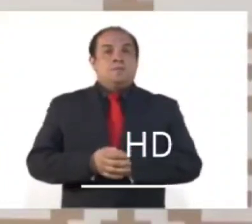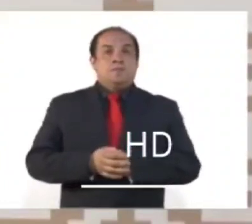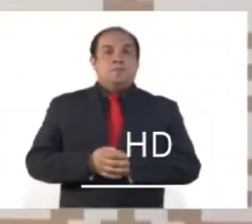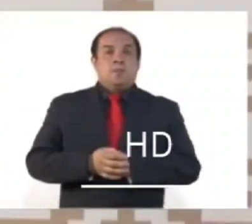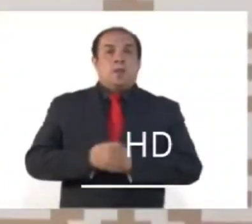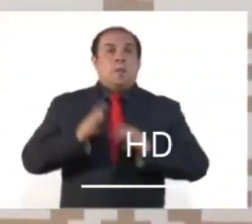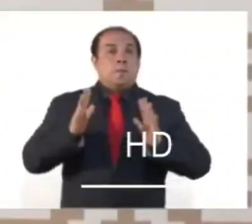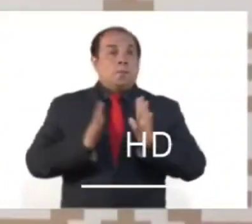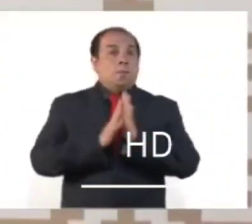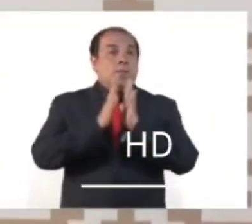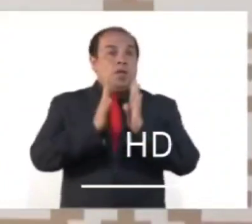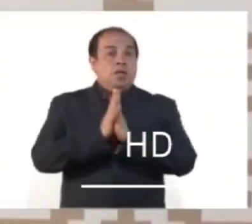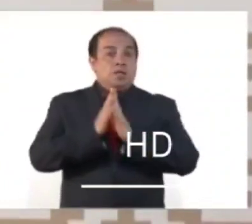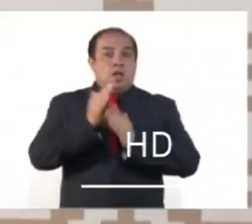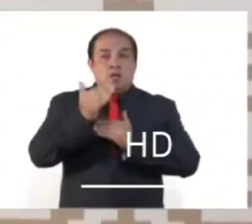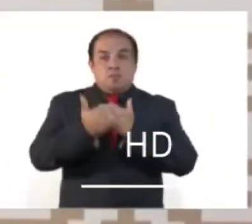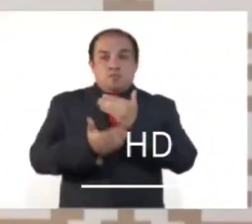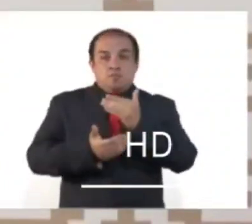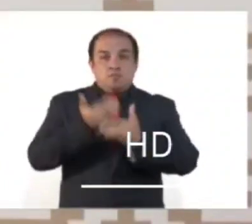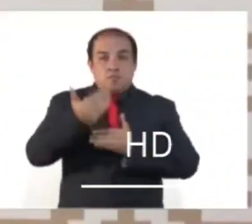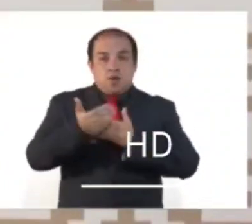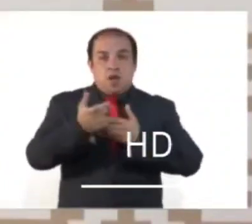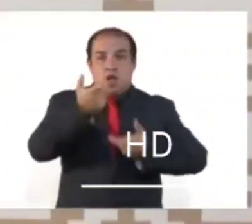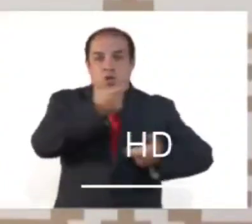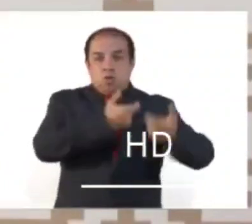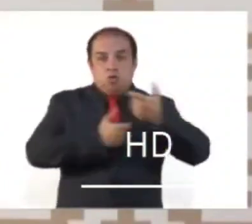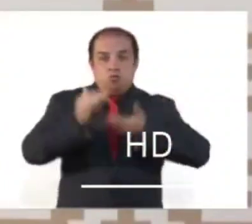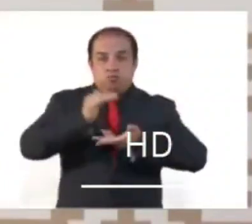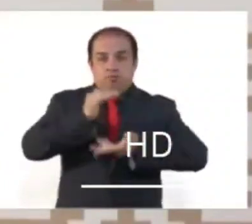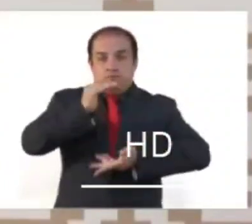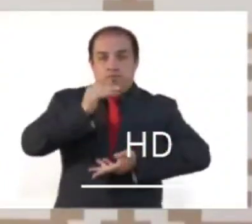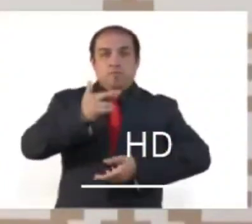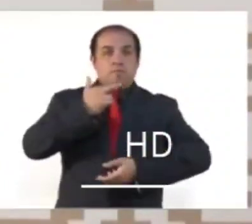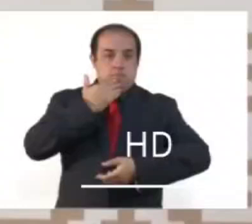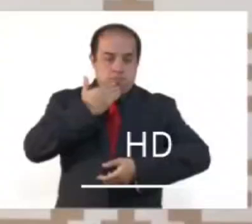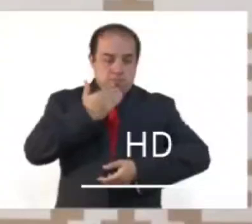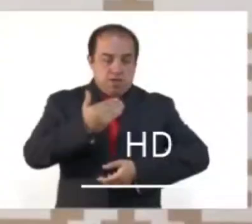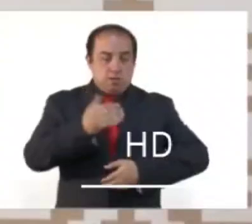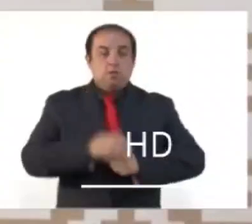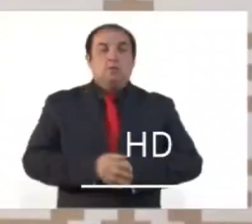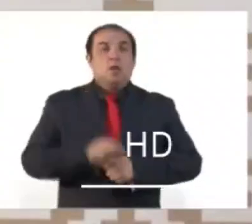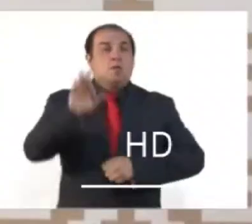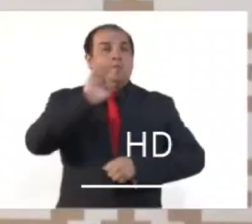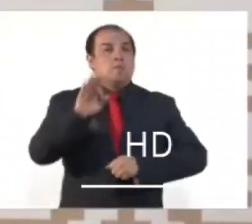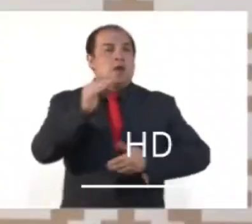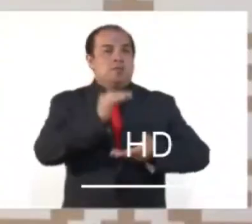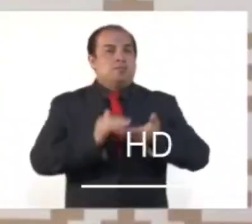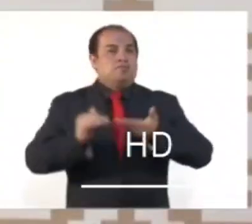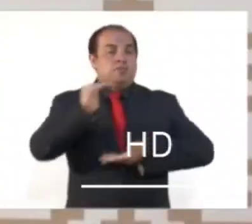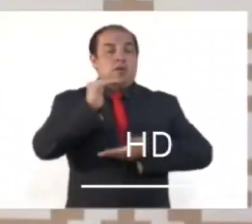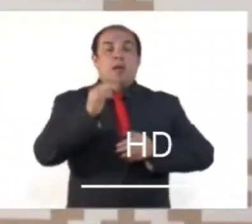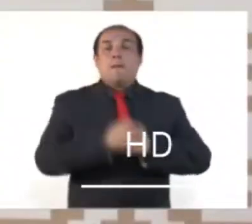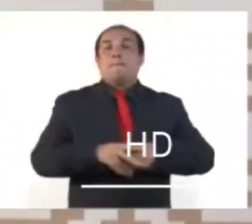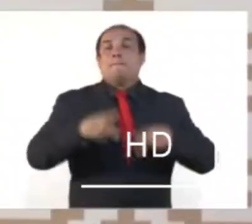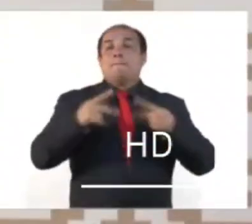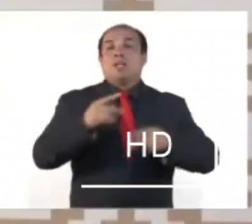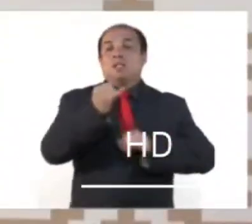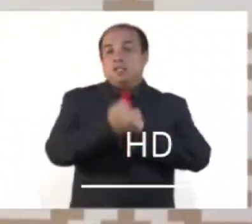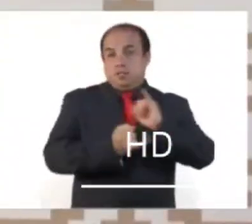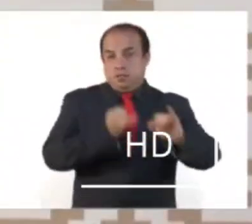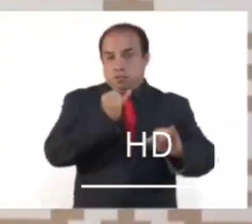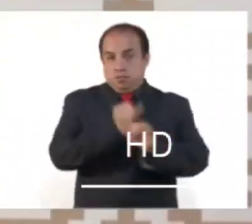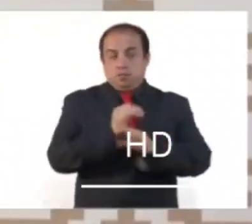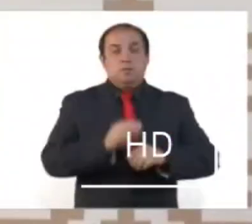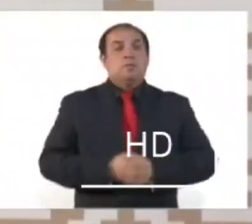este proceso de una manera bastante favorable. Es decir, un porcentaje muy elevado de las ventas